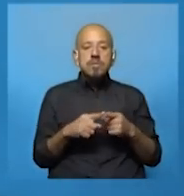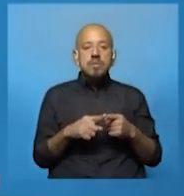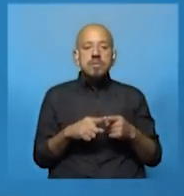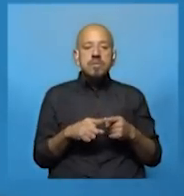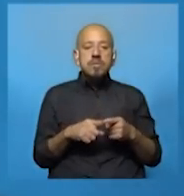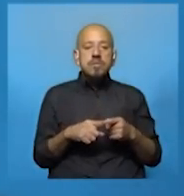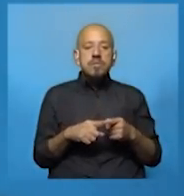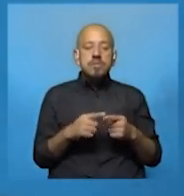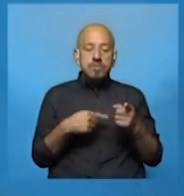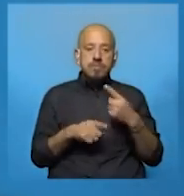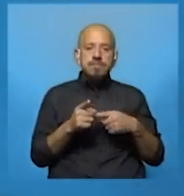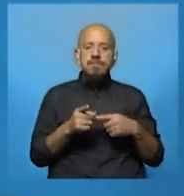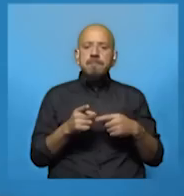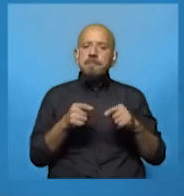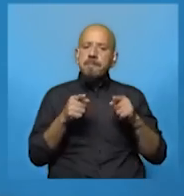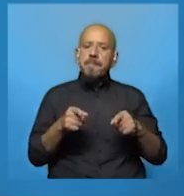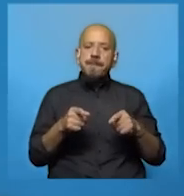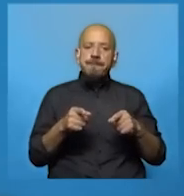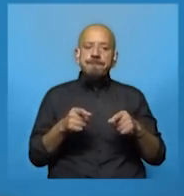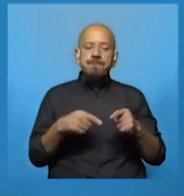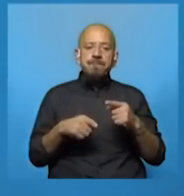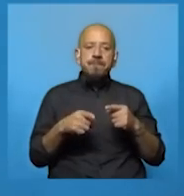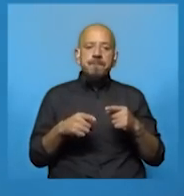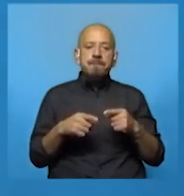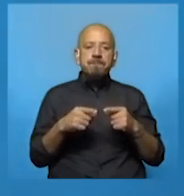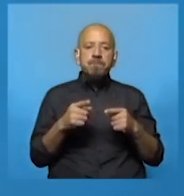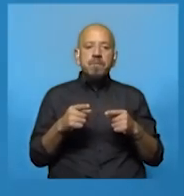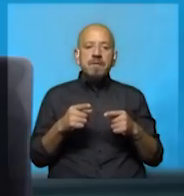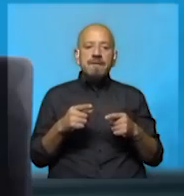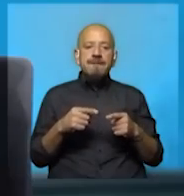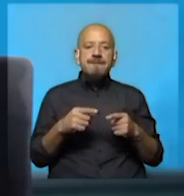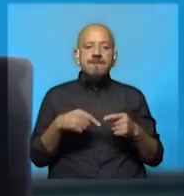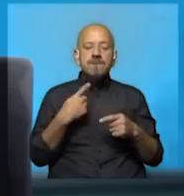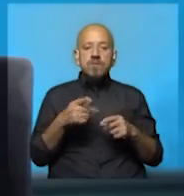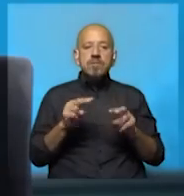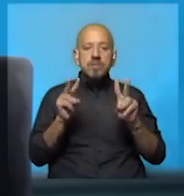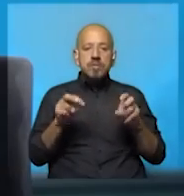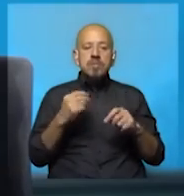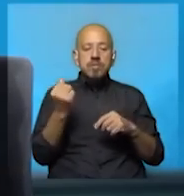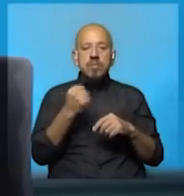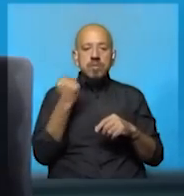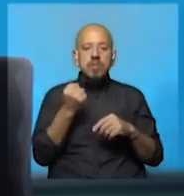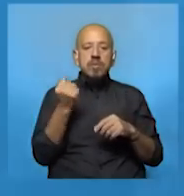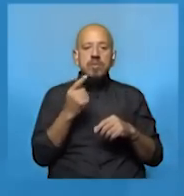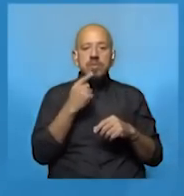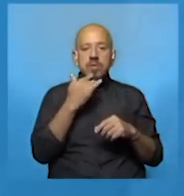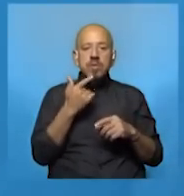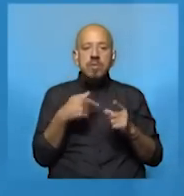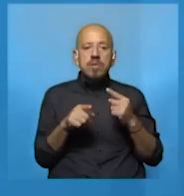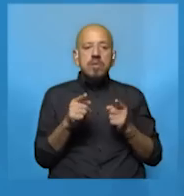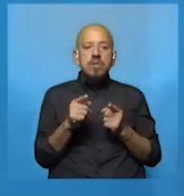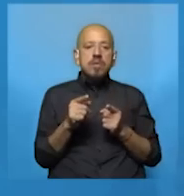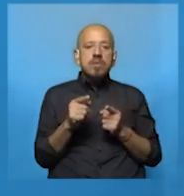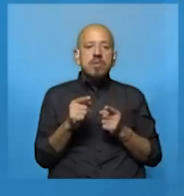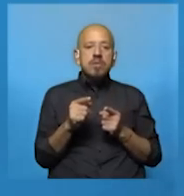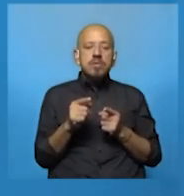Pero eso lo que nos lleva wilmarés a otro otro tema es un di muy importante que países como los nuestros